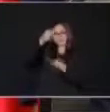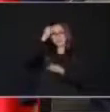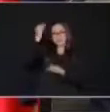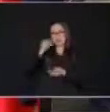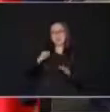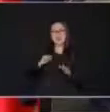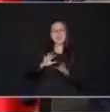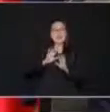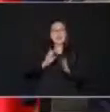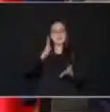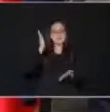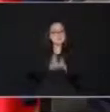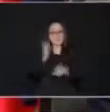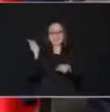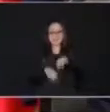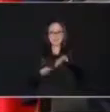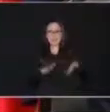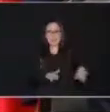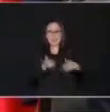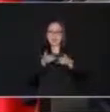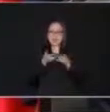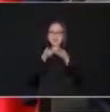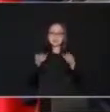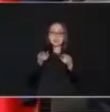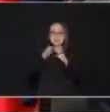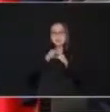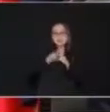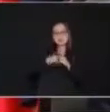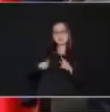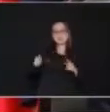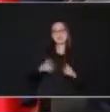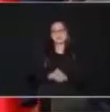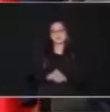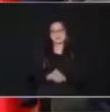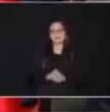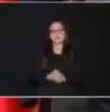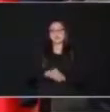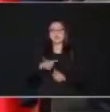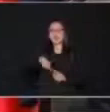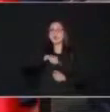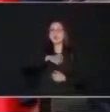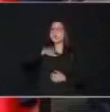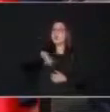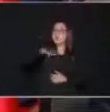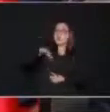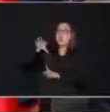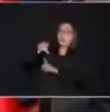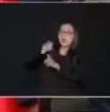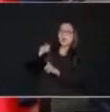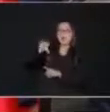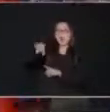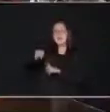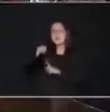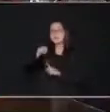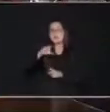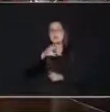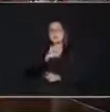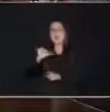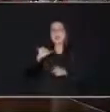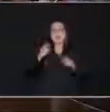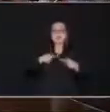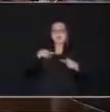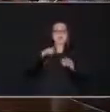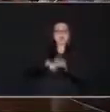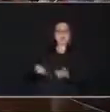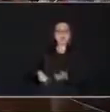Claro. Entonces, en ese sentido, por eso yo sí destaco ese compromiso que dijo, que no se va a gastar más de lo que se ingrese. Oye, y si hay que aumentar